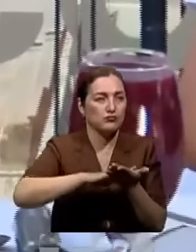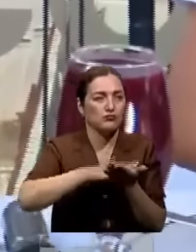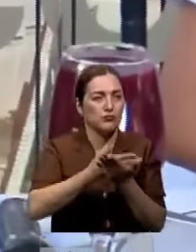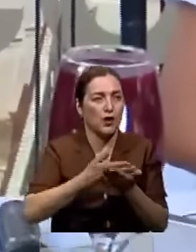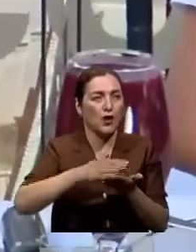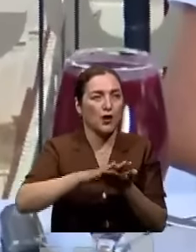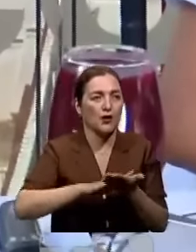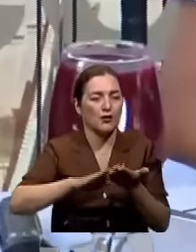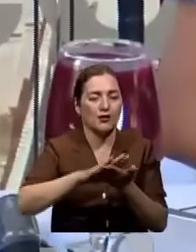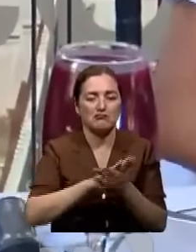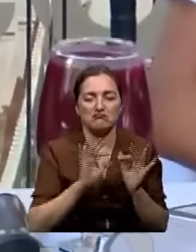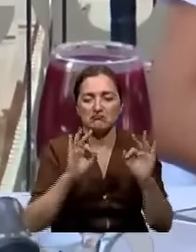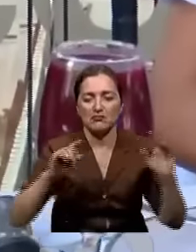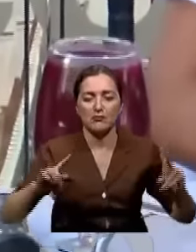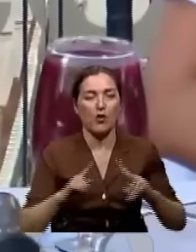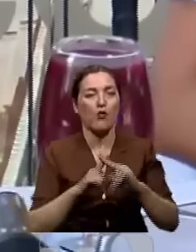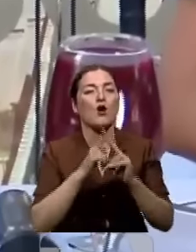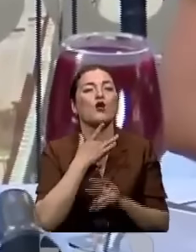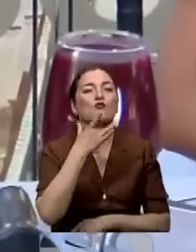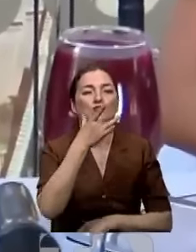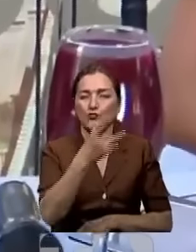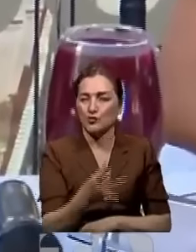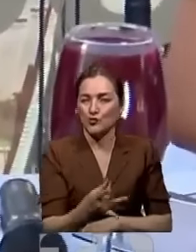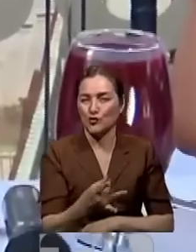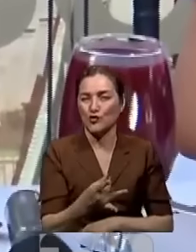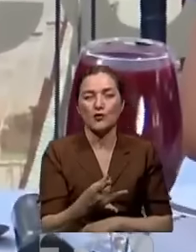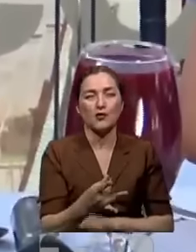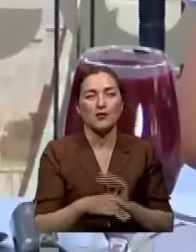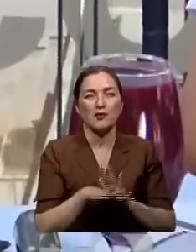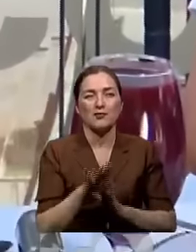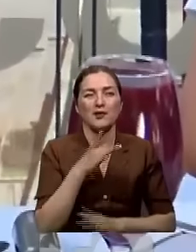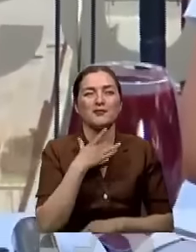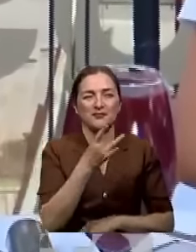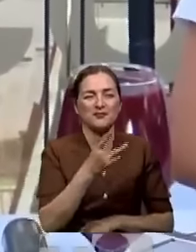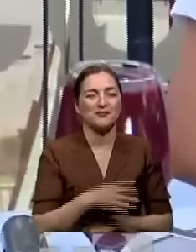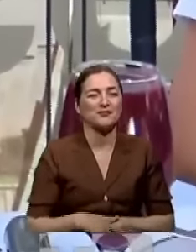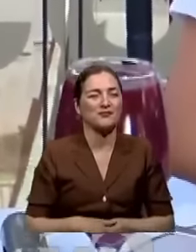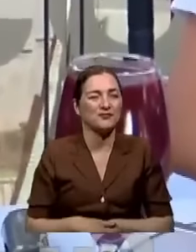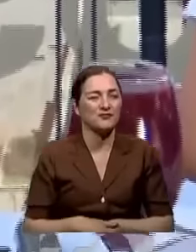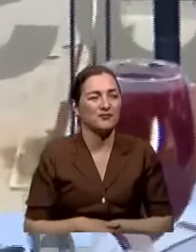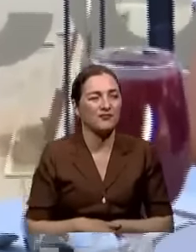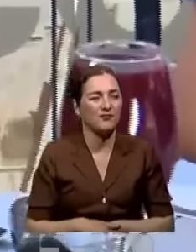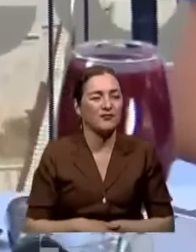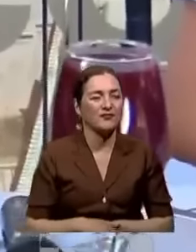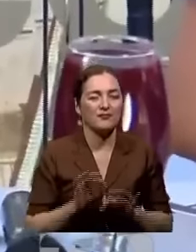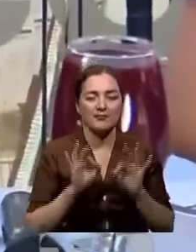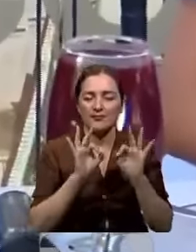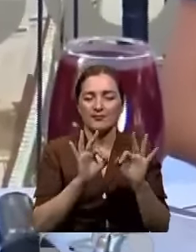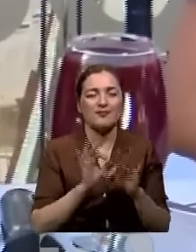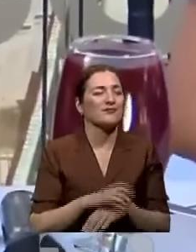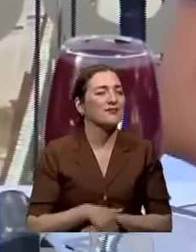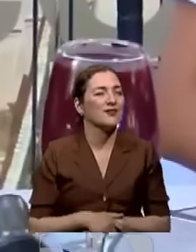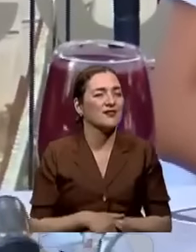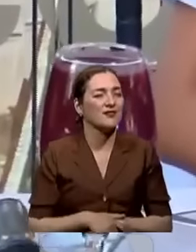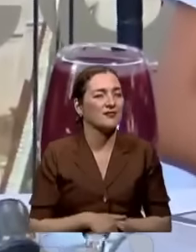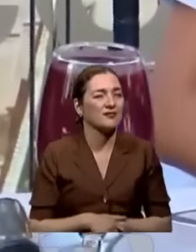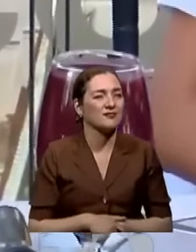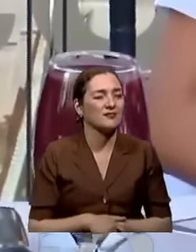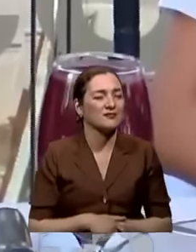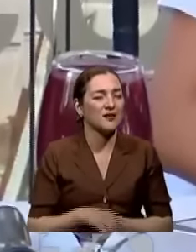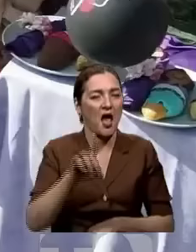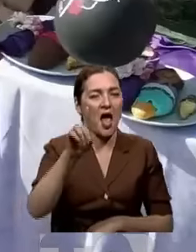mortiño está increíble, a mí me encantó el relleno, es una de las cosas que más me gusta de esta guagua. Sin duda, un excelente comentario por parte de nuestro